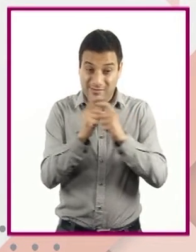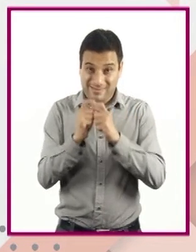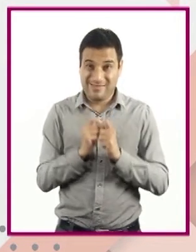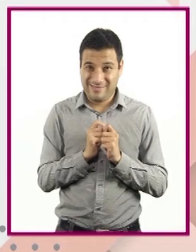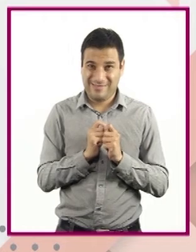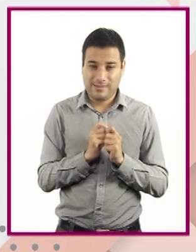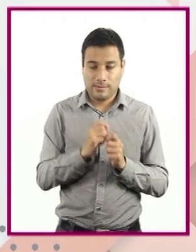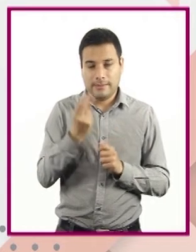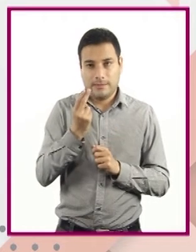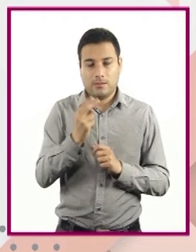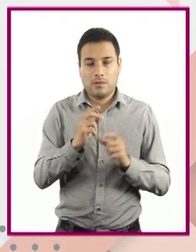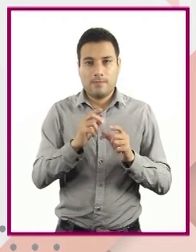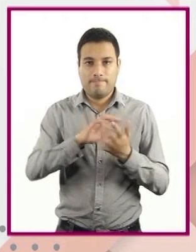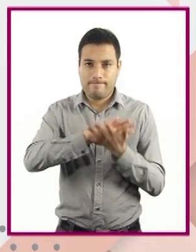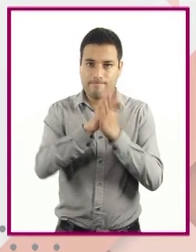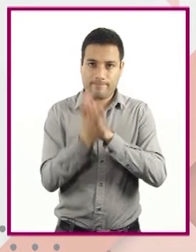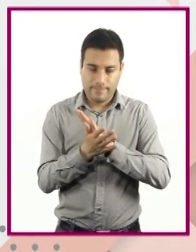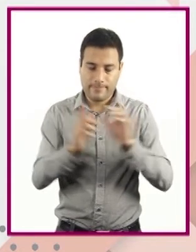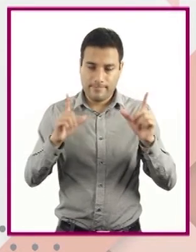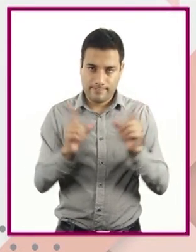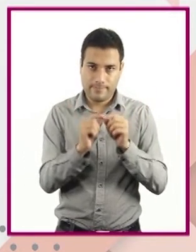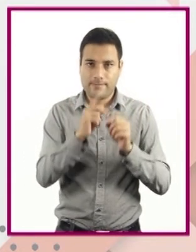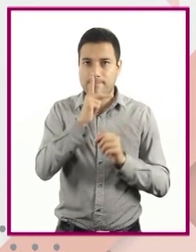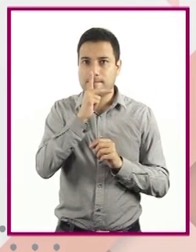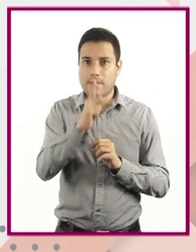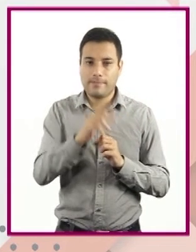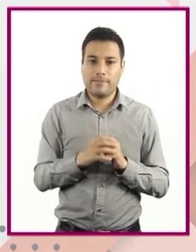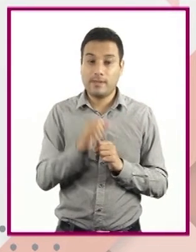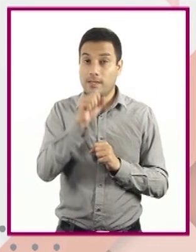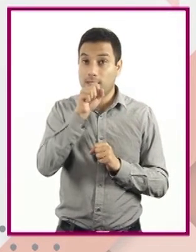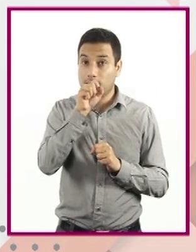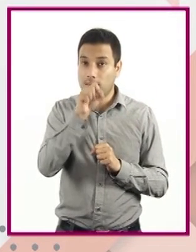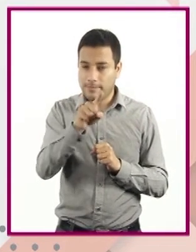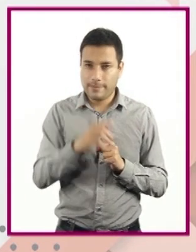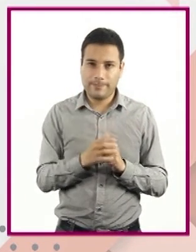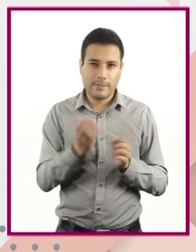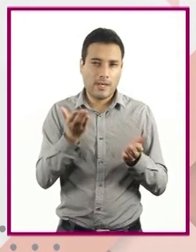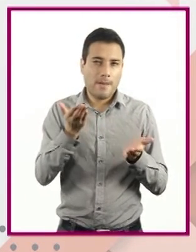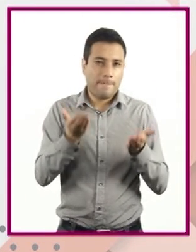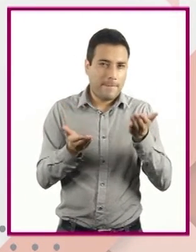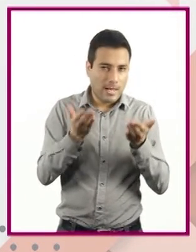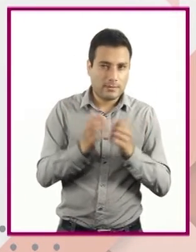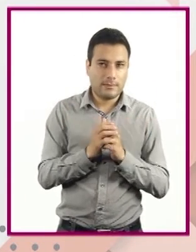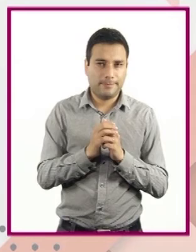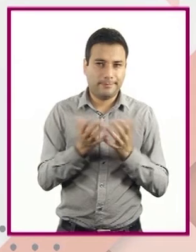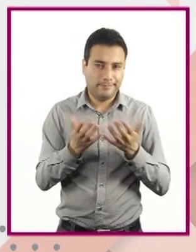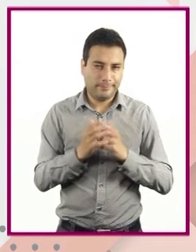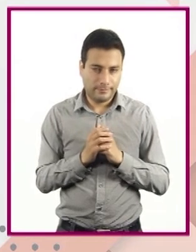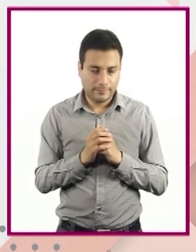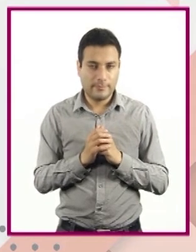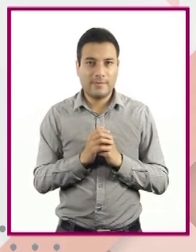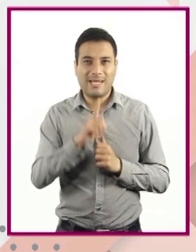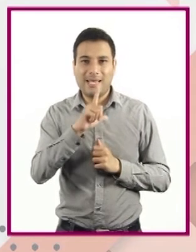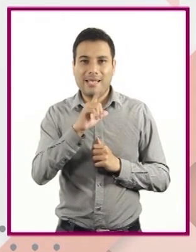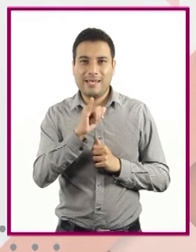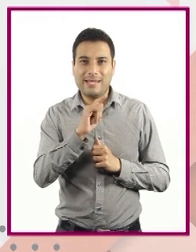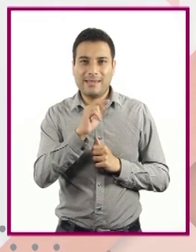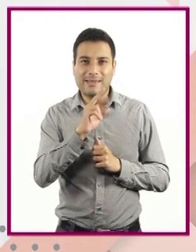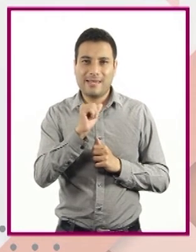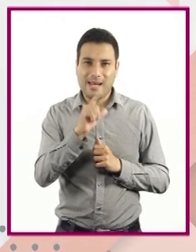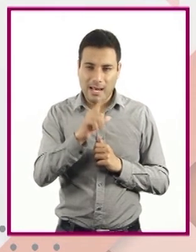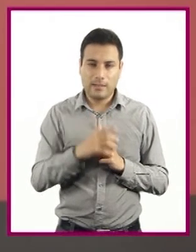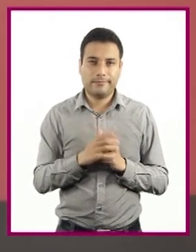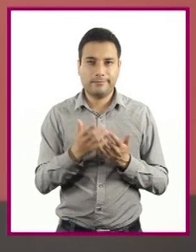pocas palabras, y el balance entre lo literal y lo idiomático. Inevitablemente, siempre habrá que